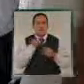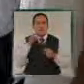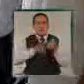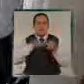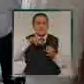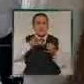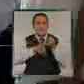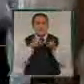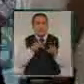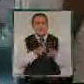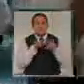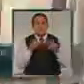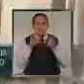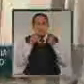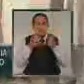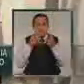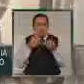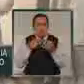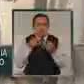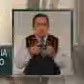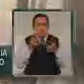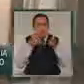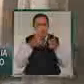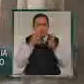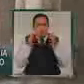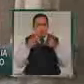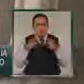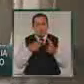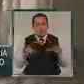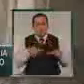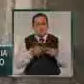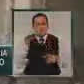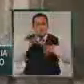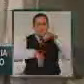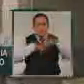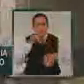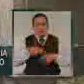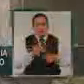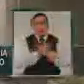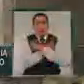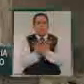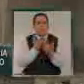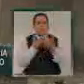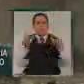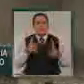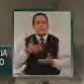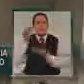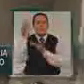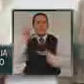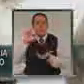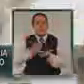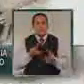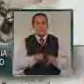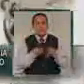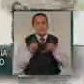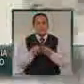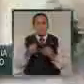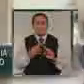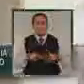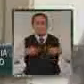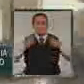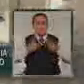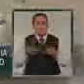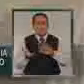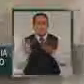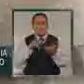Agropecuaria, SENASA, para supervisar la vigilancia que se realiza en las playas de Lambayeque, La Libertad, Piura y Lima, ante la